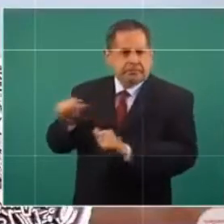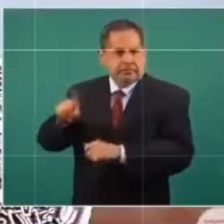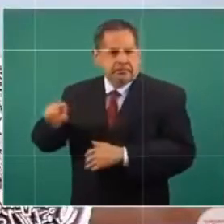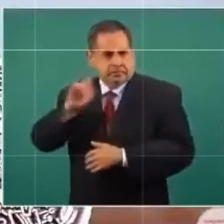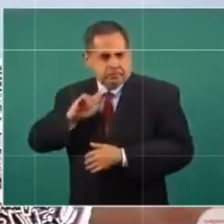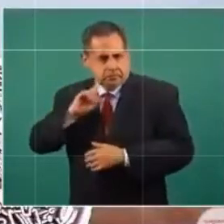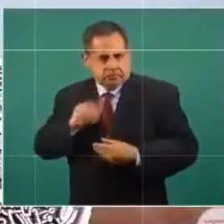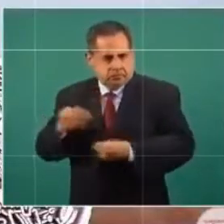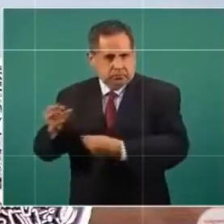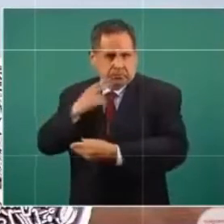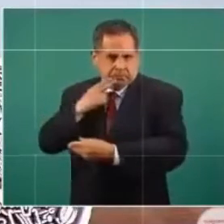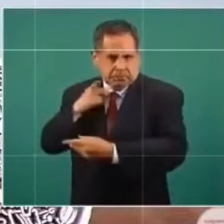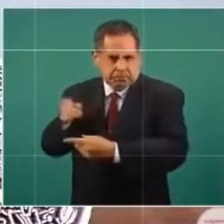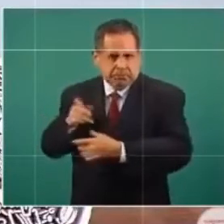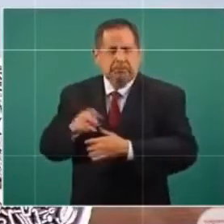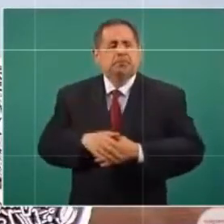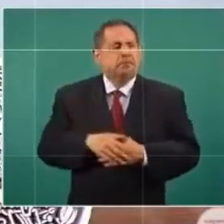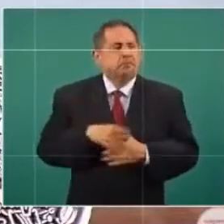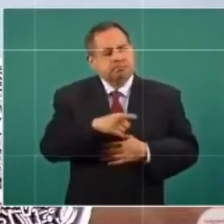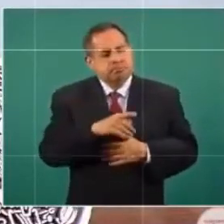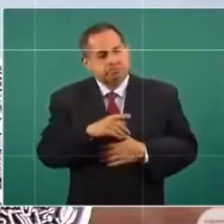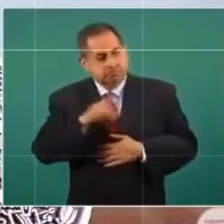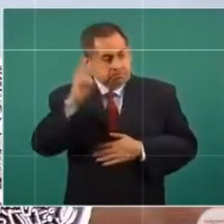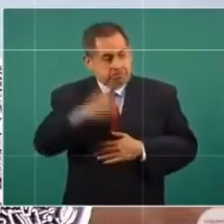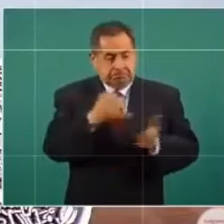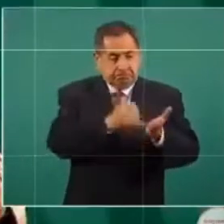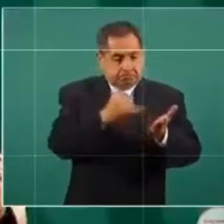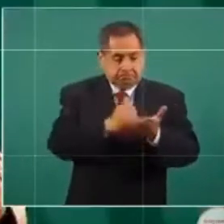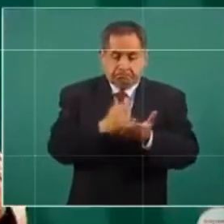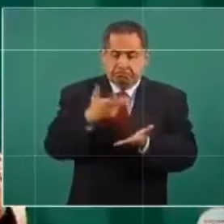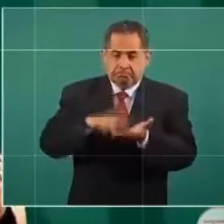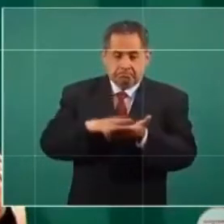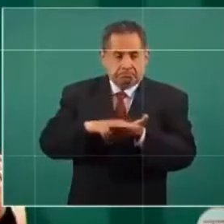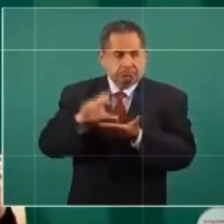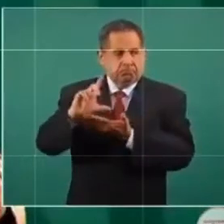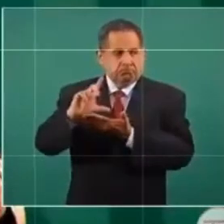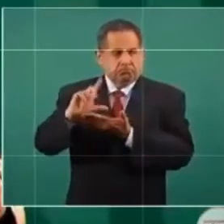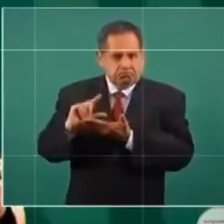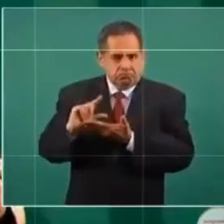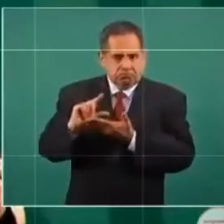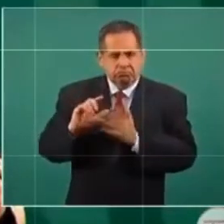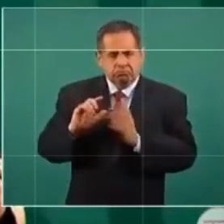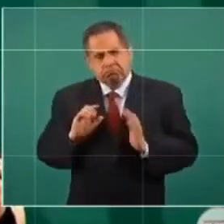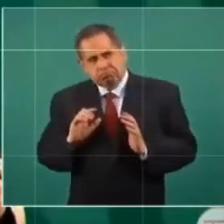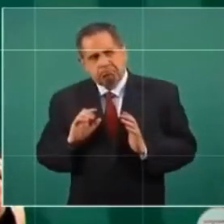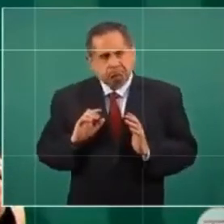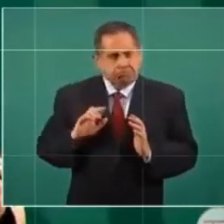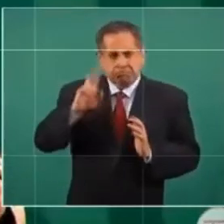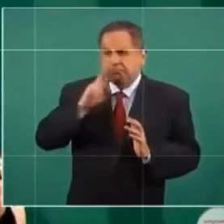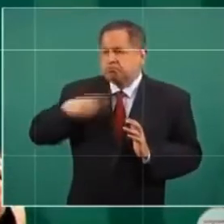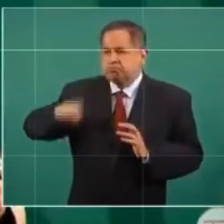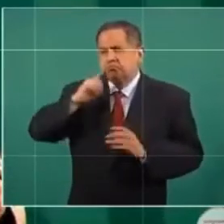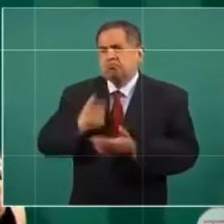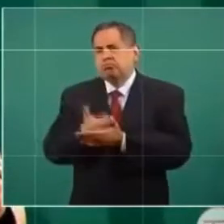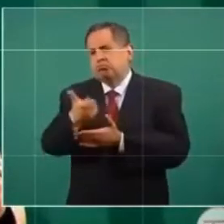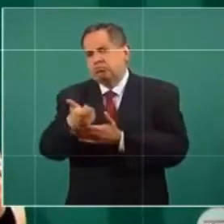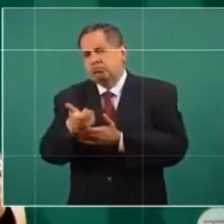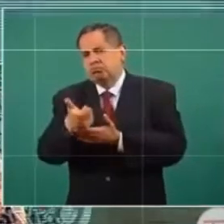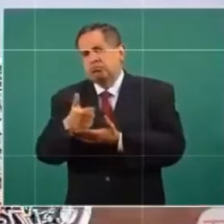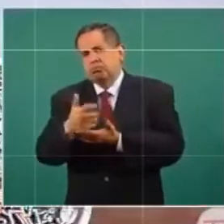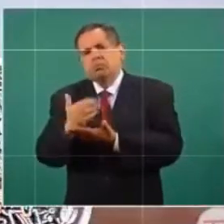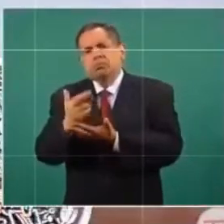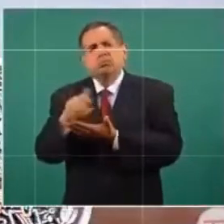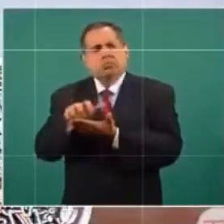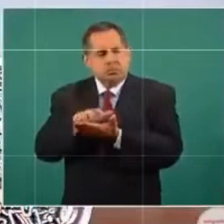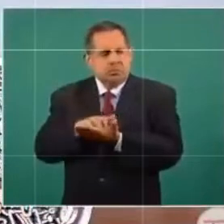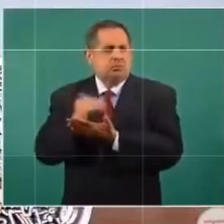que efectivamente impacte sobre el precio último a las mujeres. Sería un tema. Ese